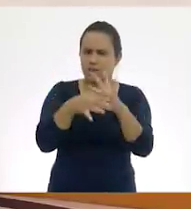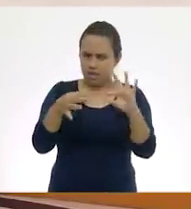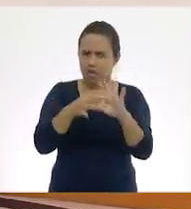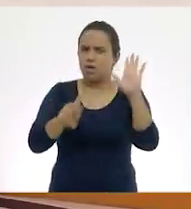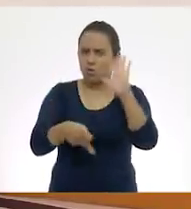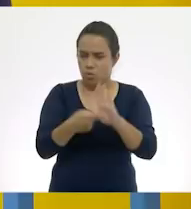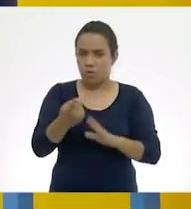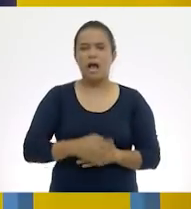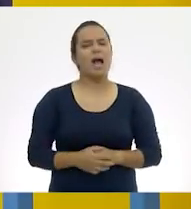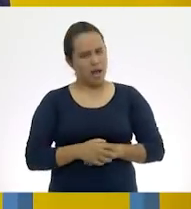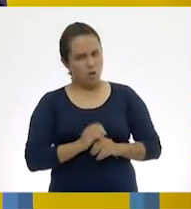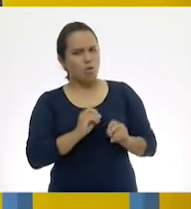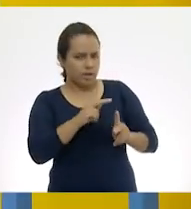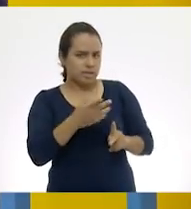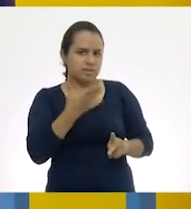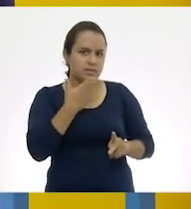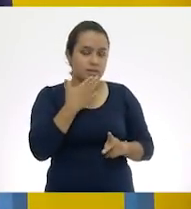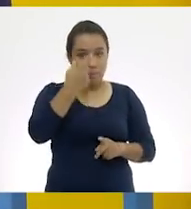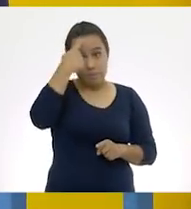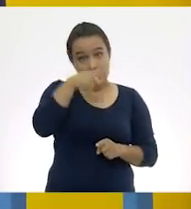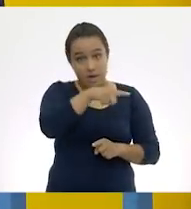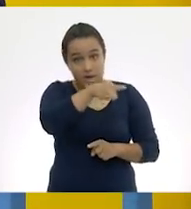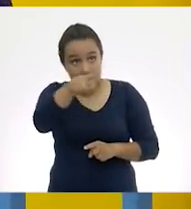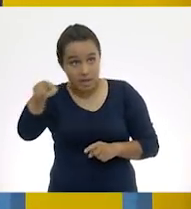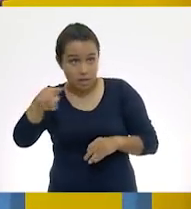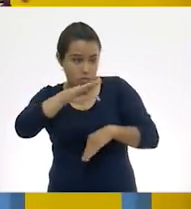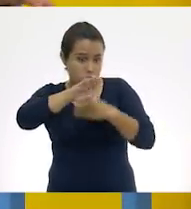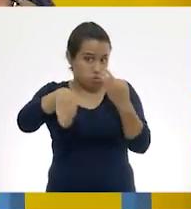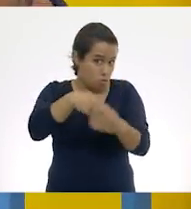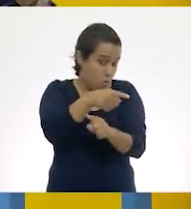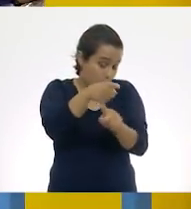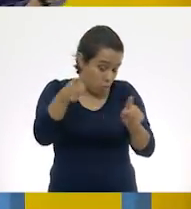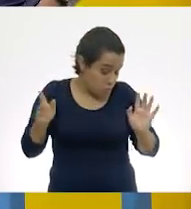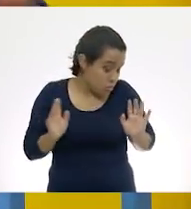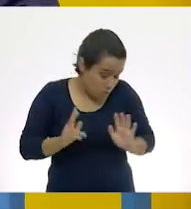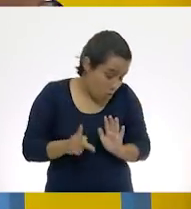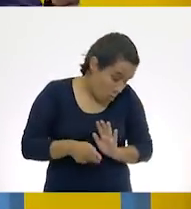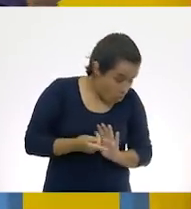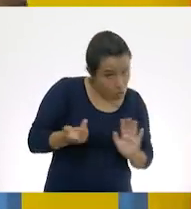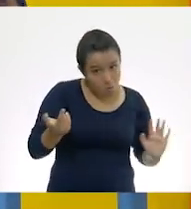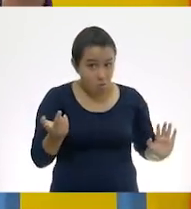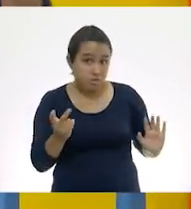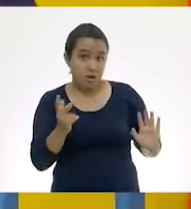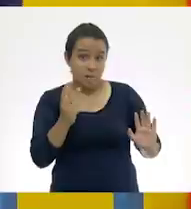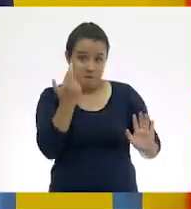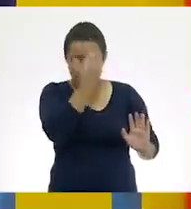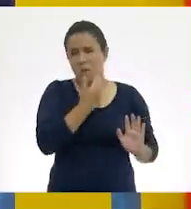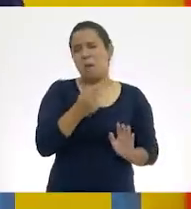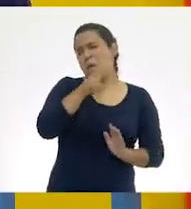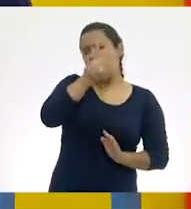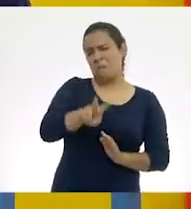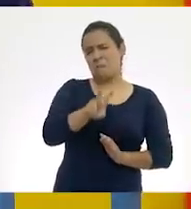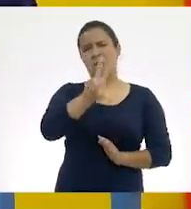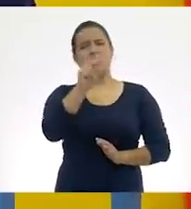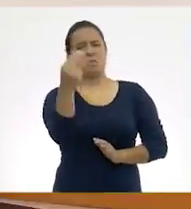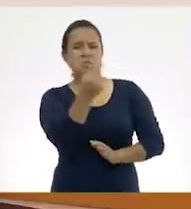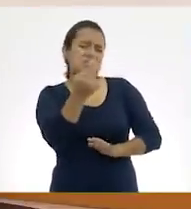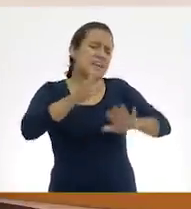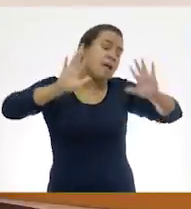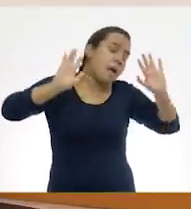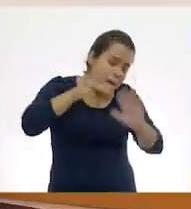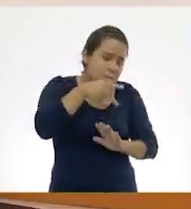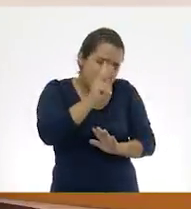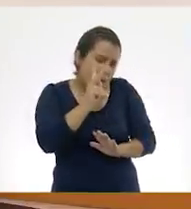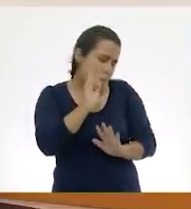Bueno, entonces me parece bien, pues para todas ellas y para todos ellos vamos a dar un repaso que no es necesario, ¿verdad? Pero bueno. No, claro que es